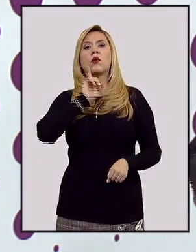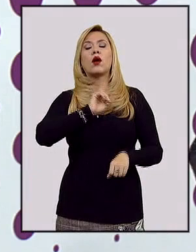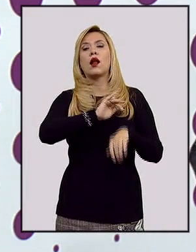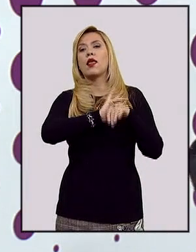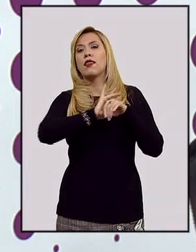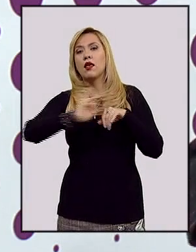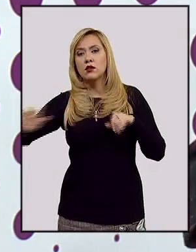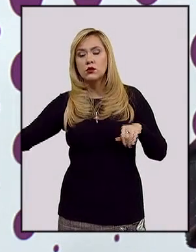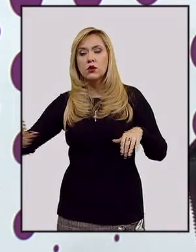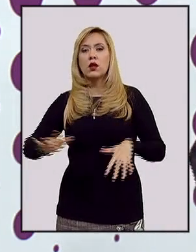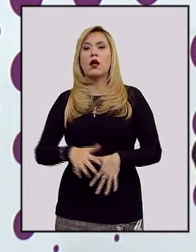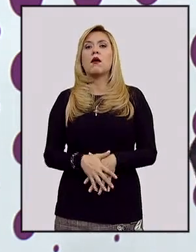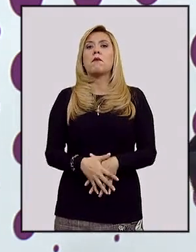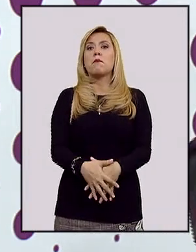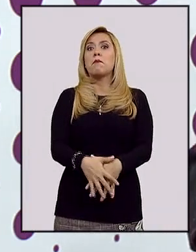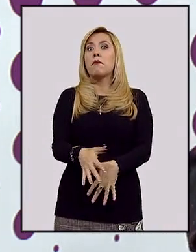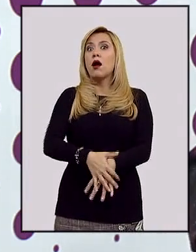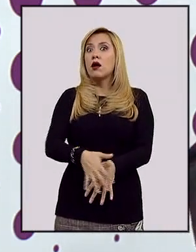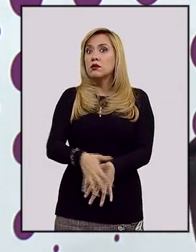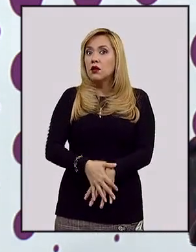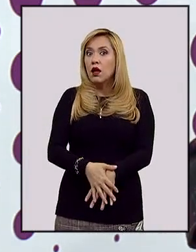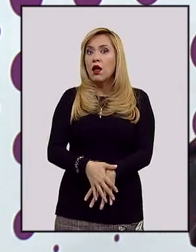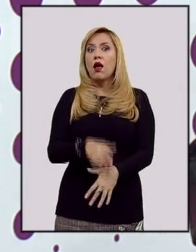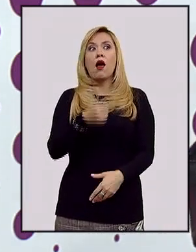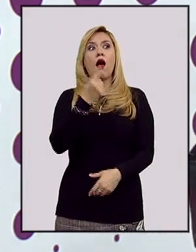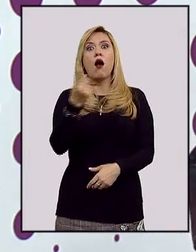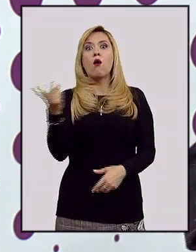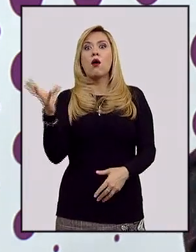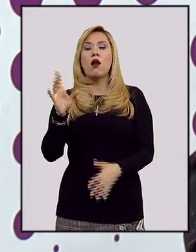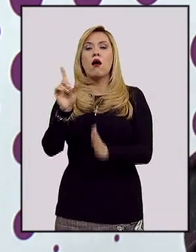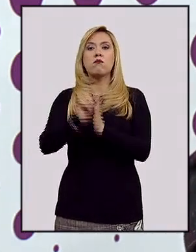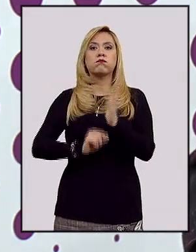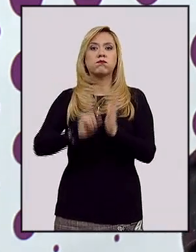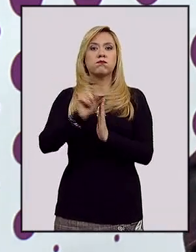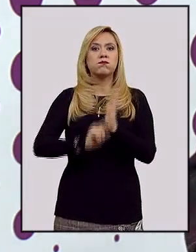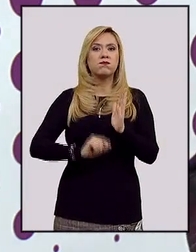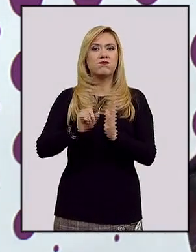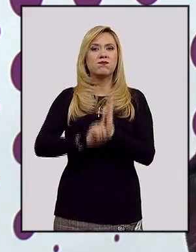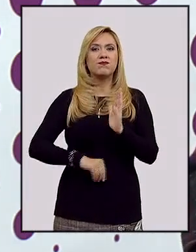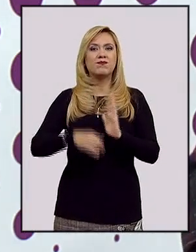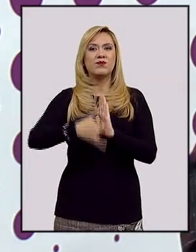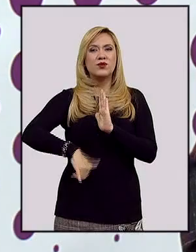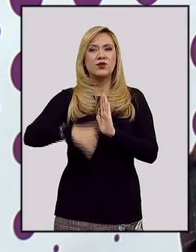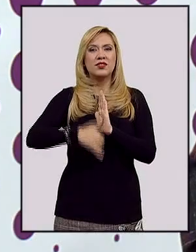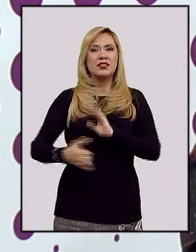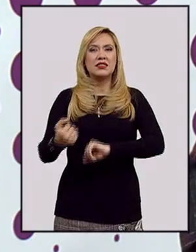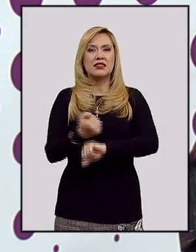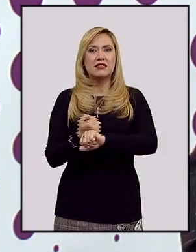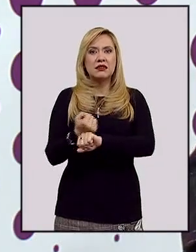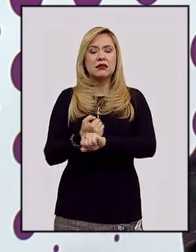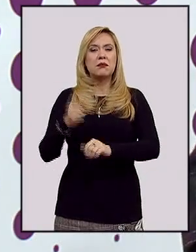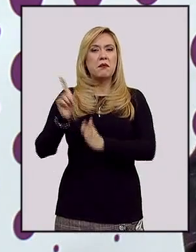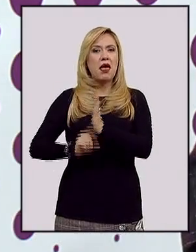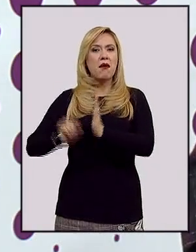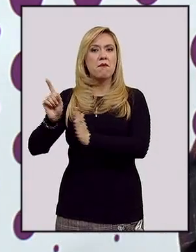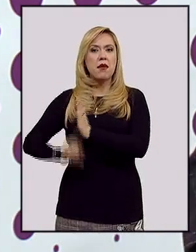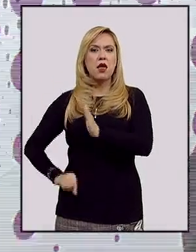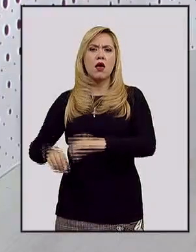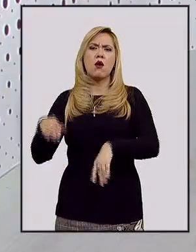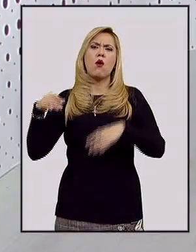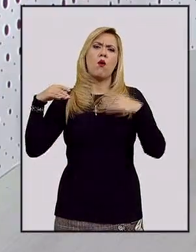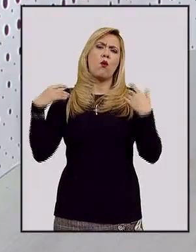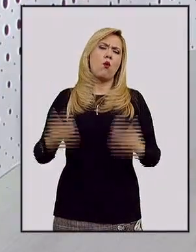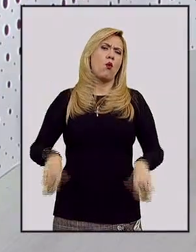desnudas, embarazadas, algunas con su regla. Entonces era una situación que para ellas era muy violenta, muy agresiva.